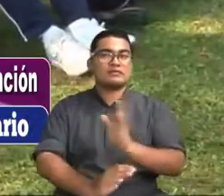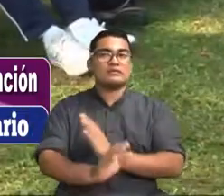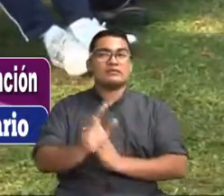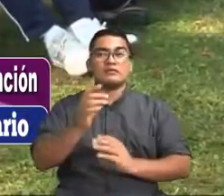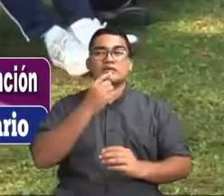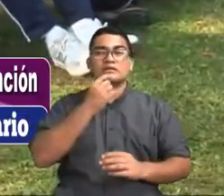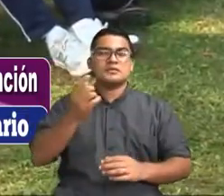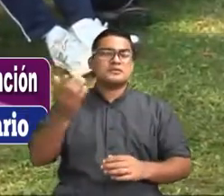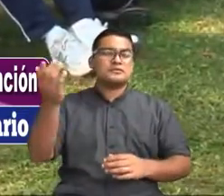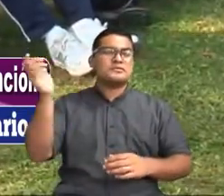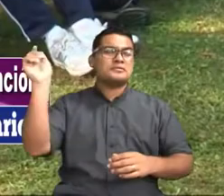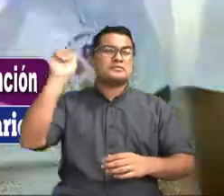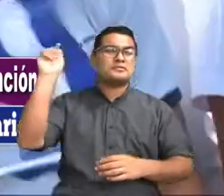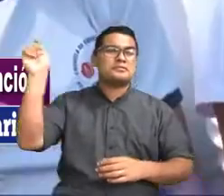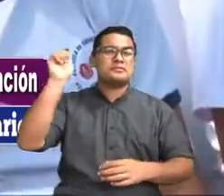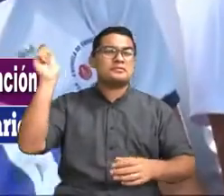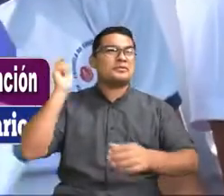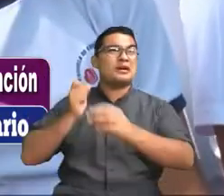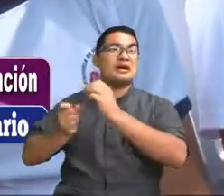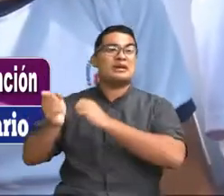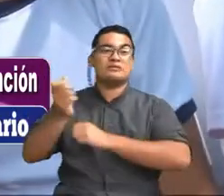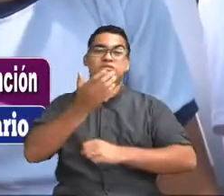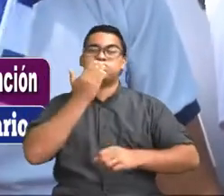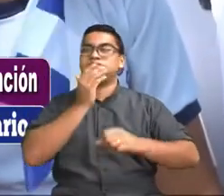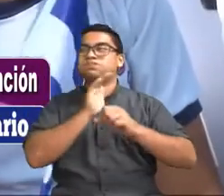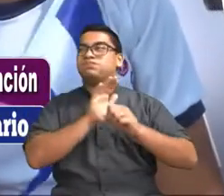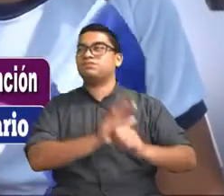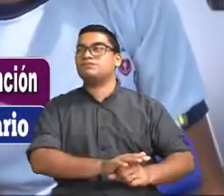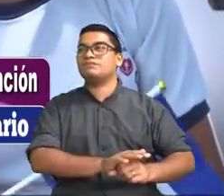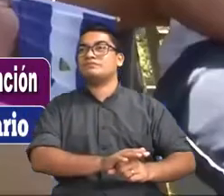por años había sido excluido, había sido